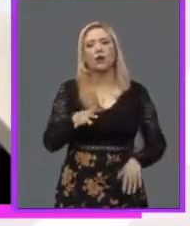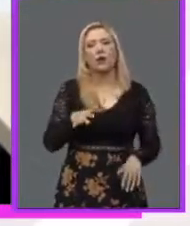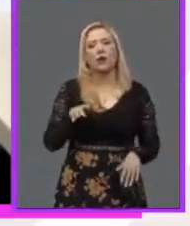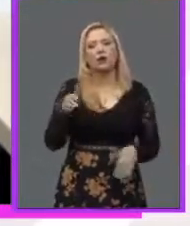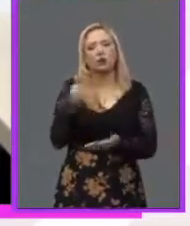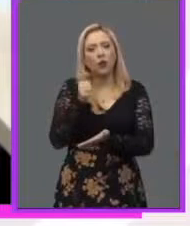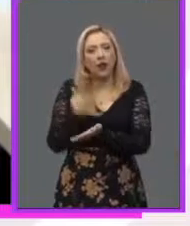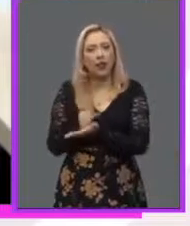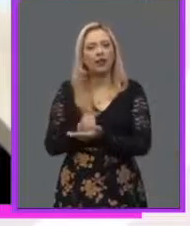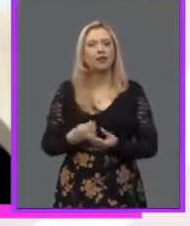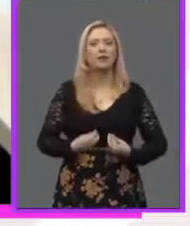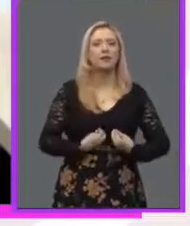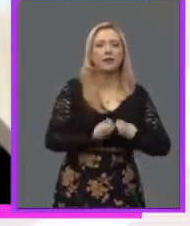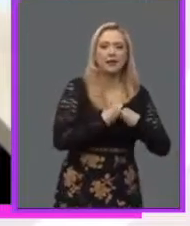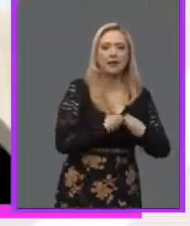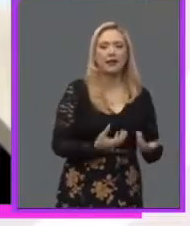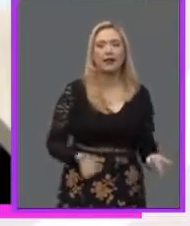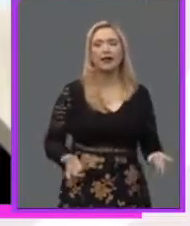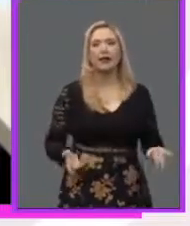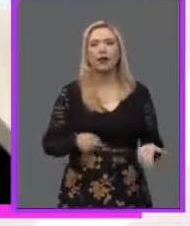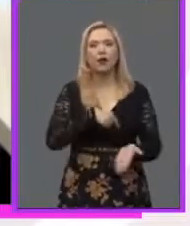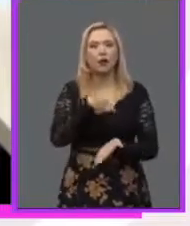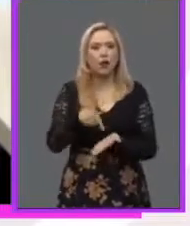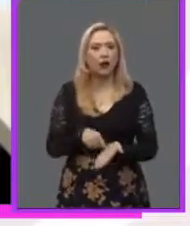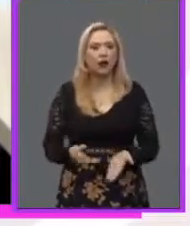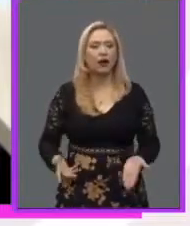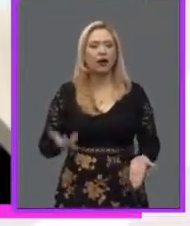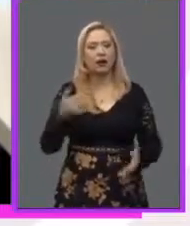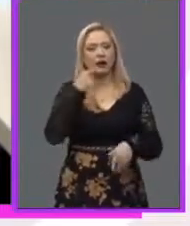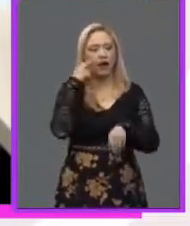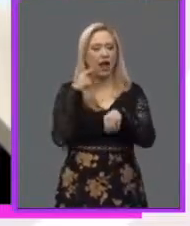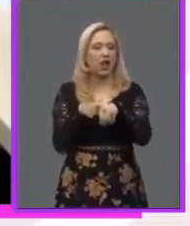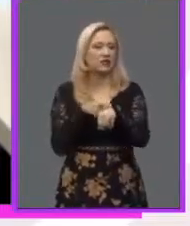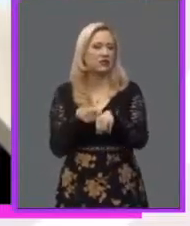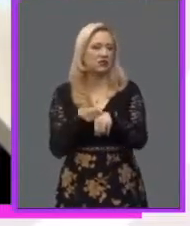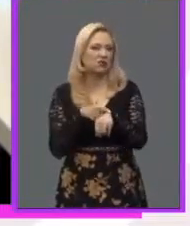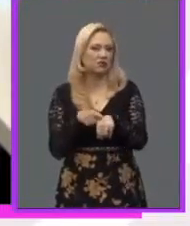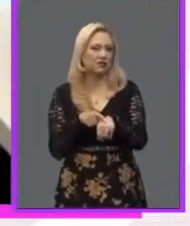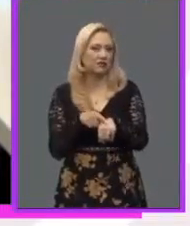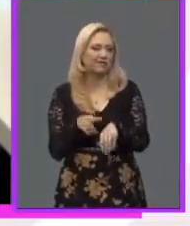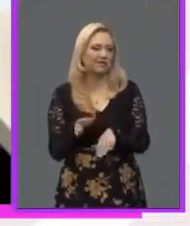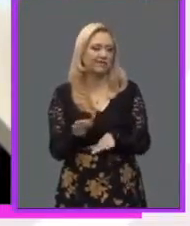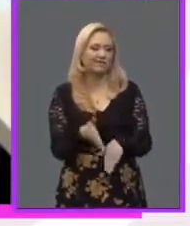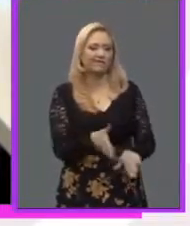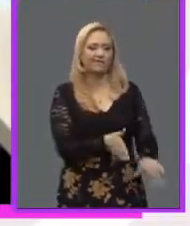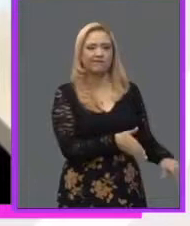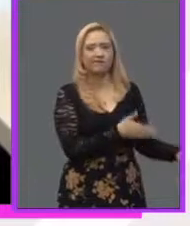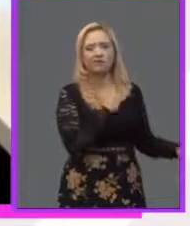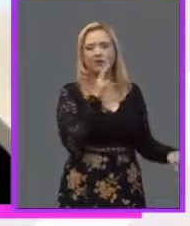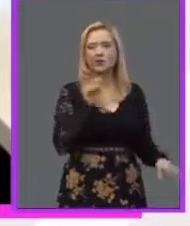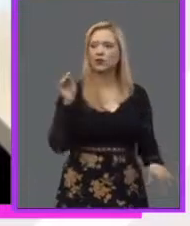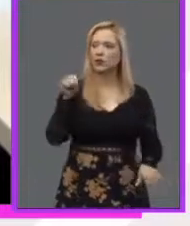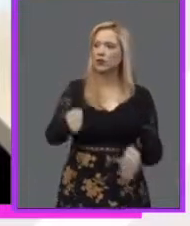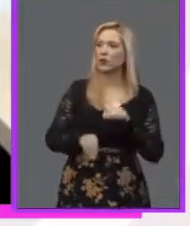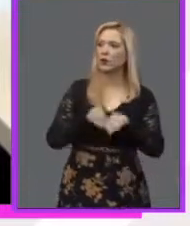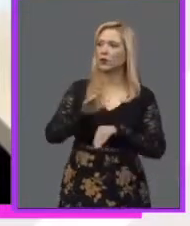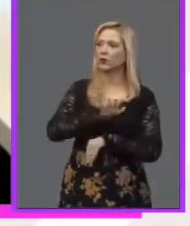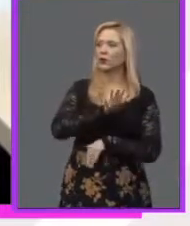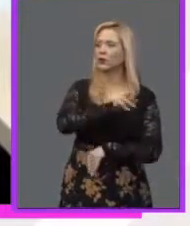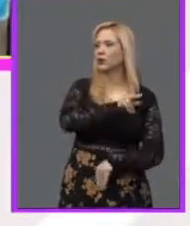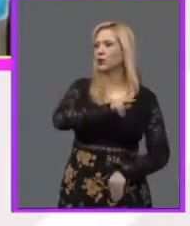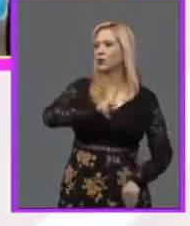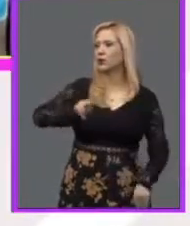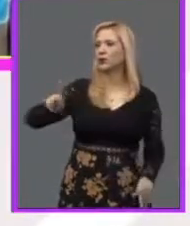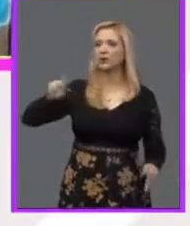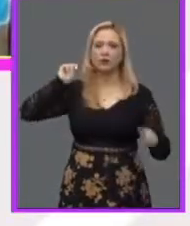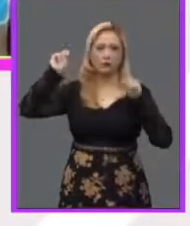ver con ciudad, que tienen que ver y también con esto del racismo, ¿no? Porque, insisto, impacta en los imaginarios y las personas turistas